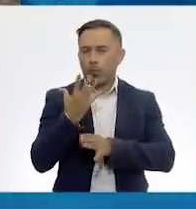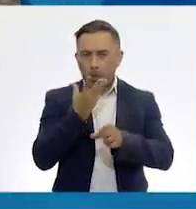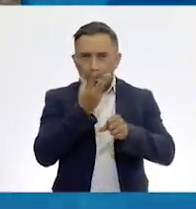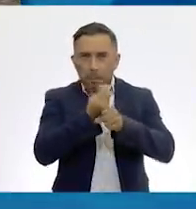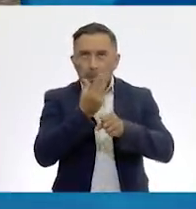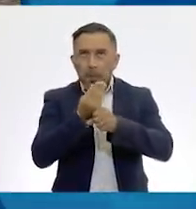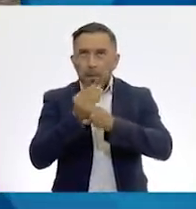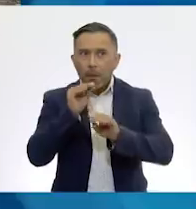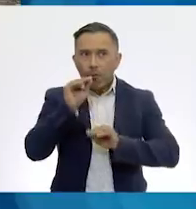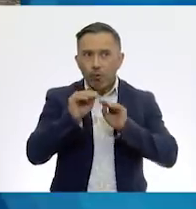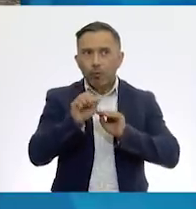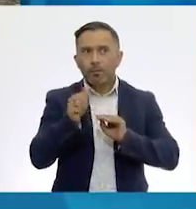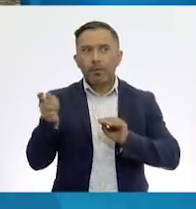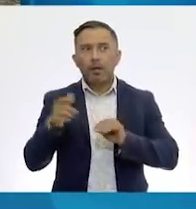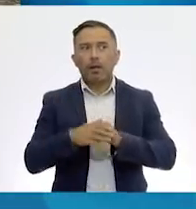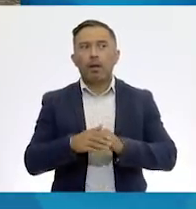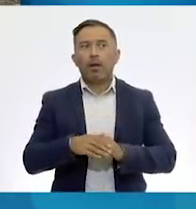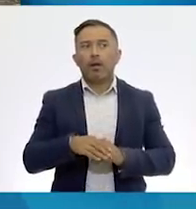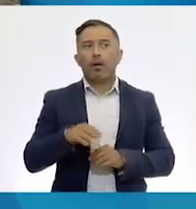la Cuadra San Cristóbal.